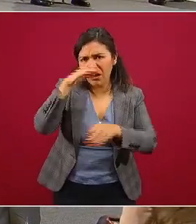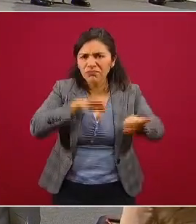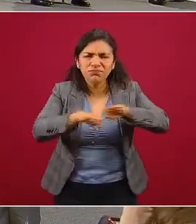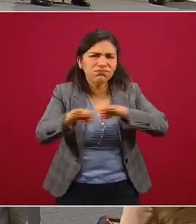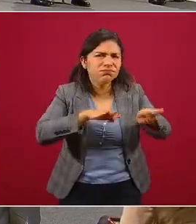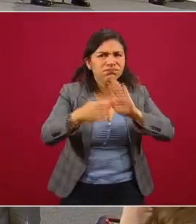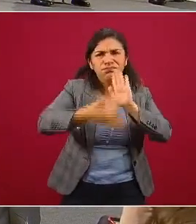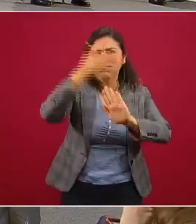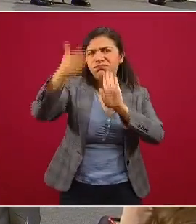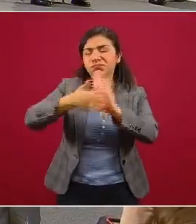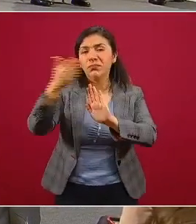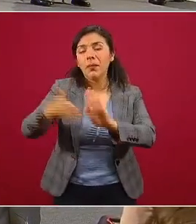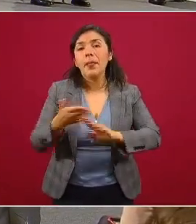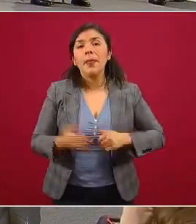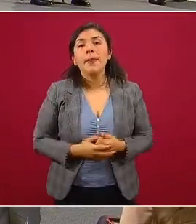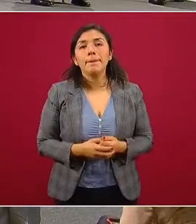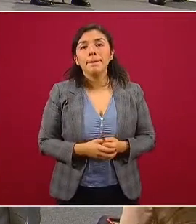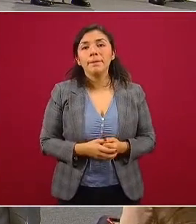y